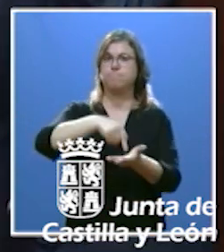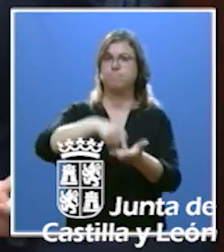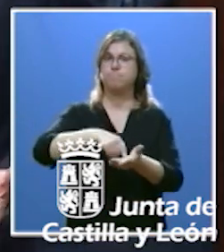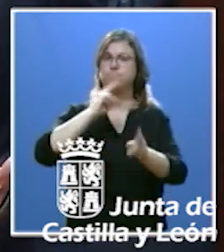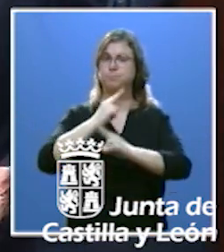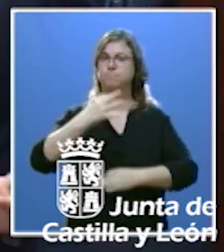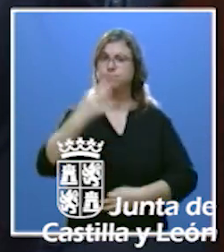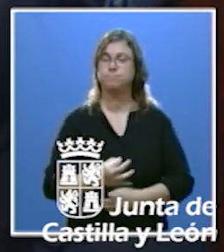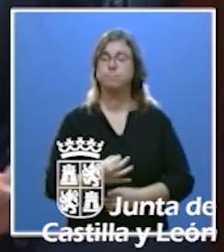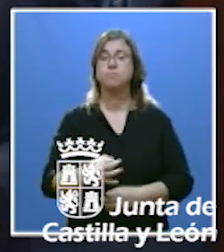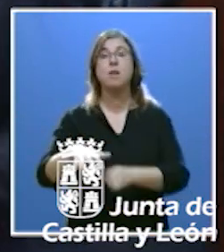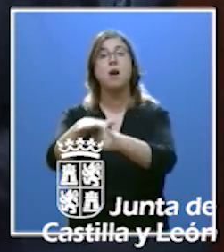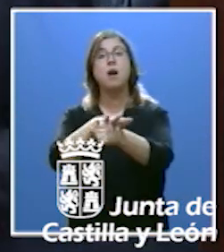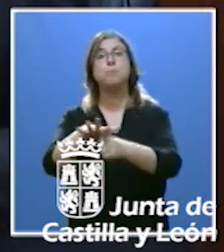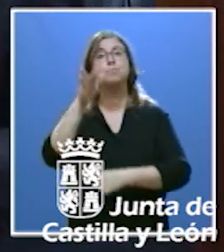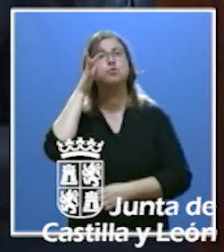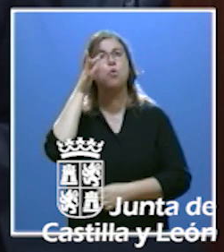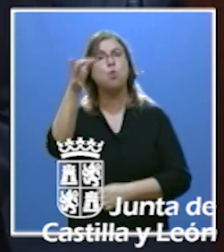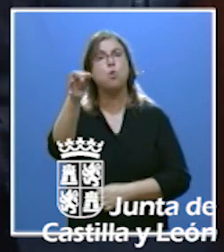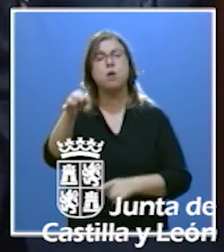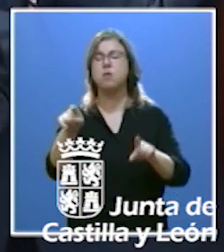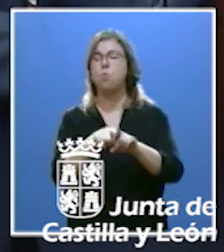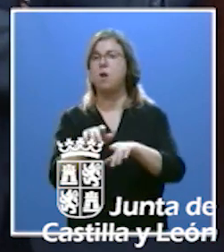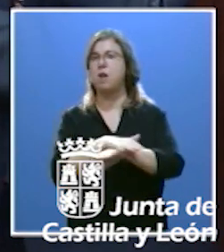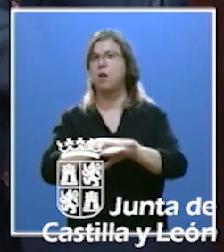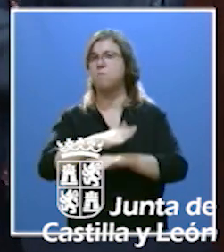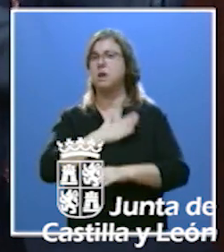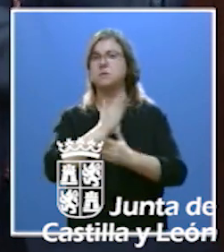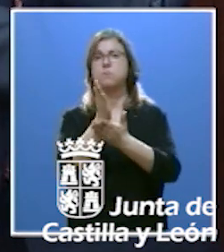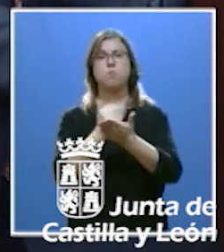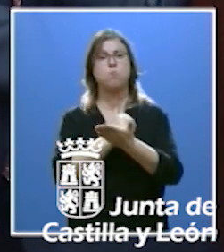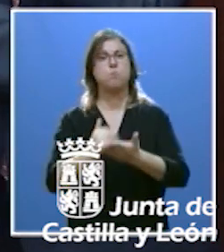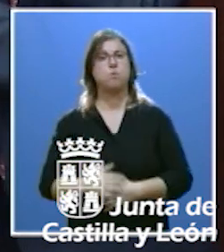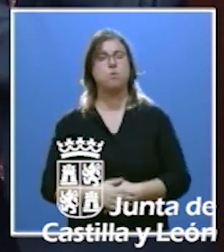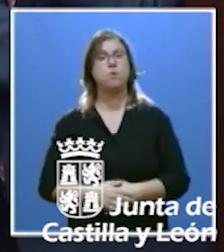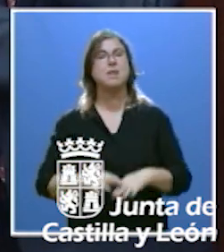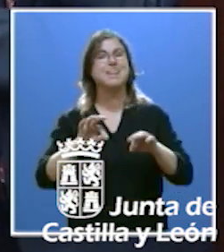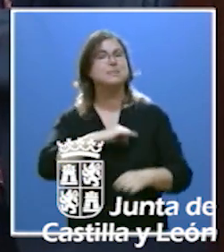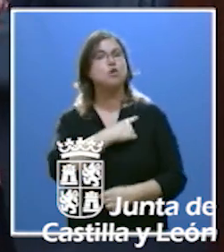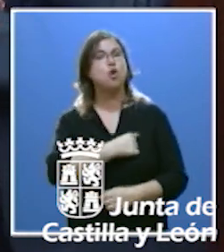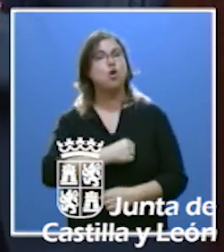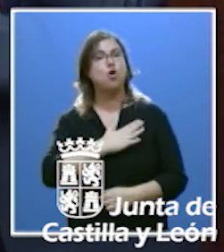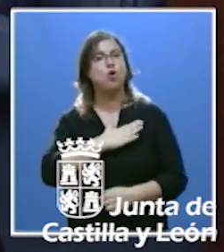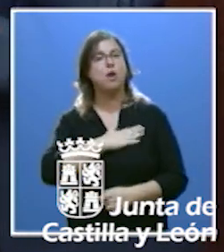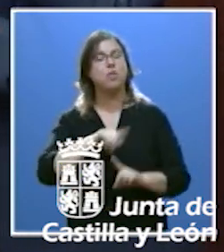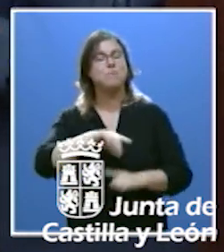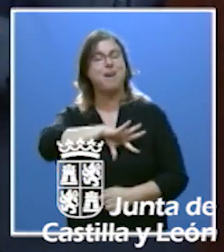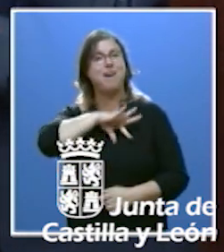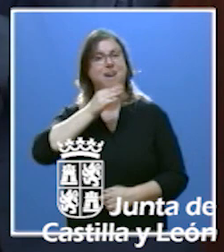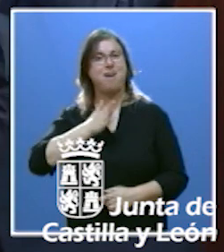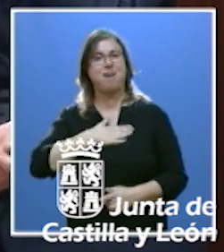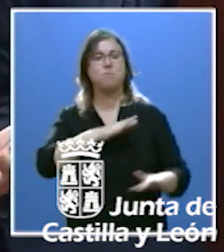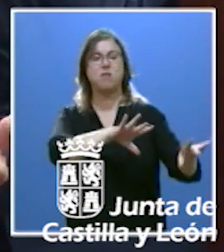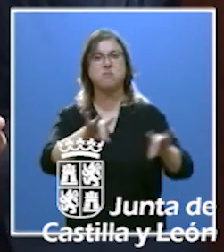rural forma parte de la esencia de nuestra región. Es el corazón y el alma de nuestra